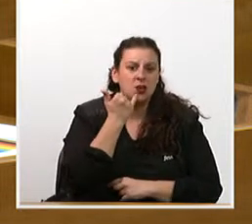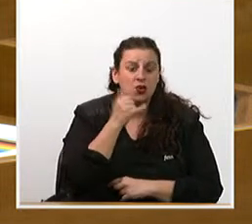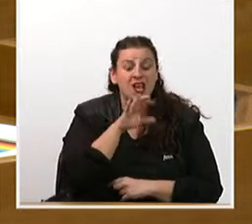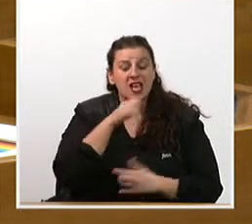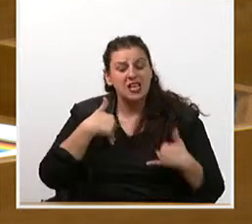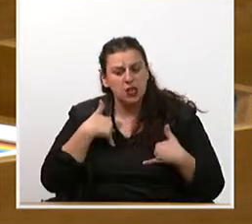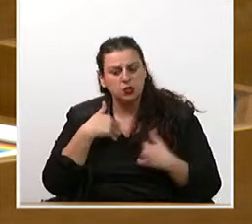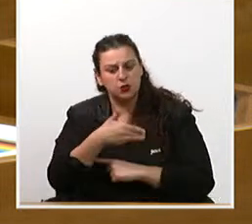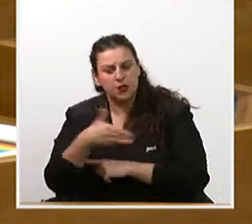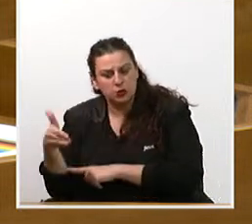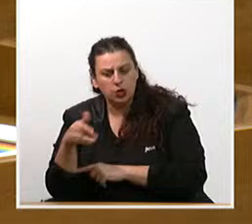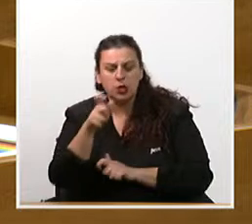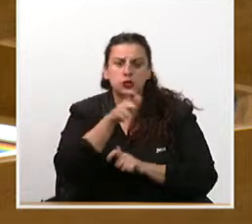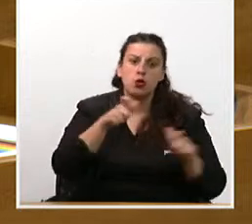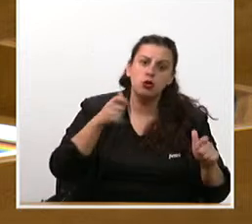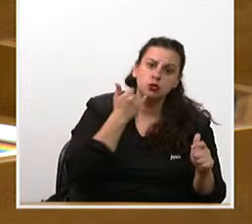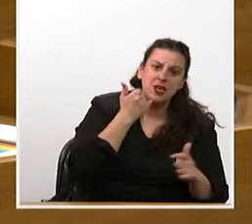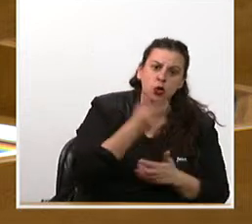maricos